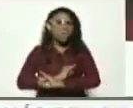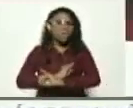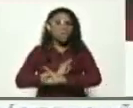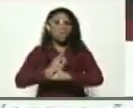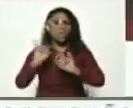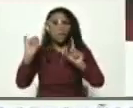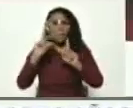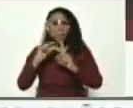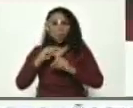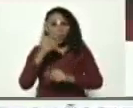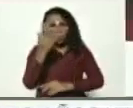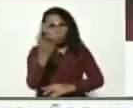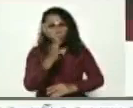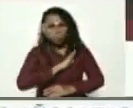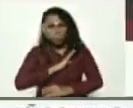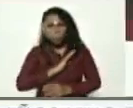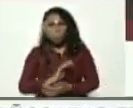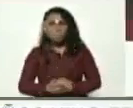sus palabras.